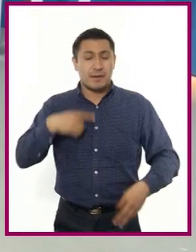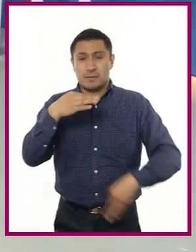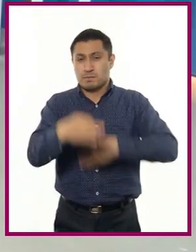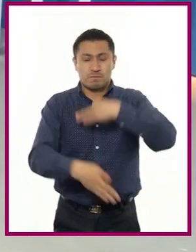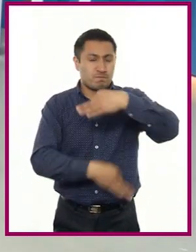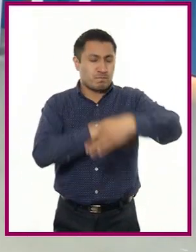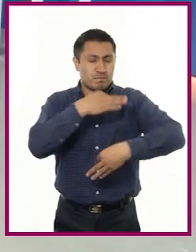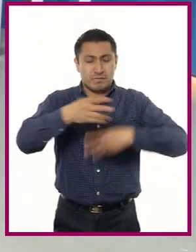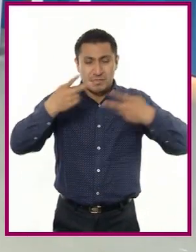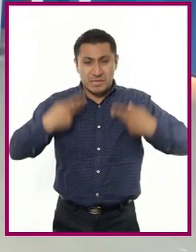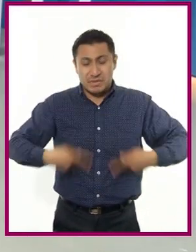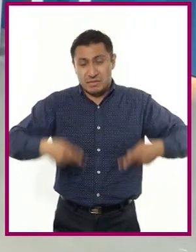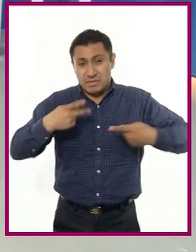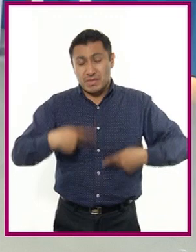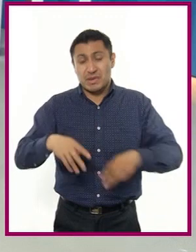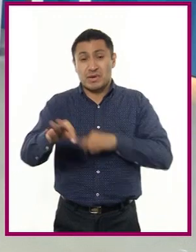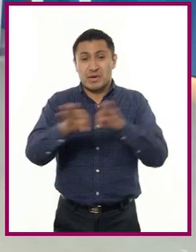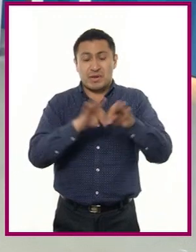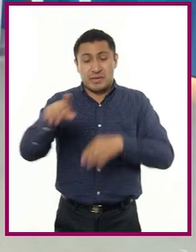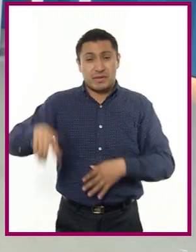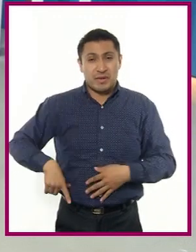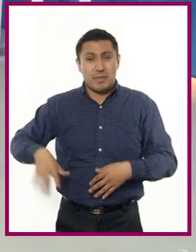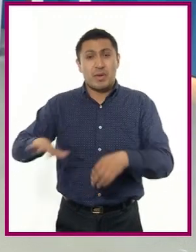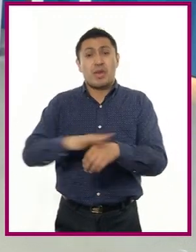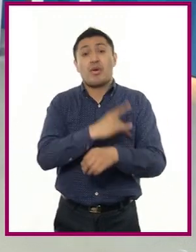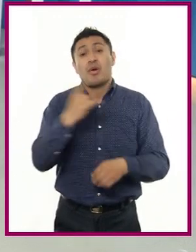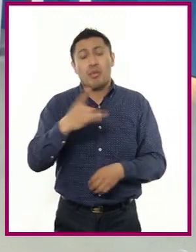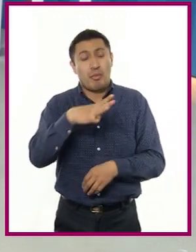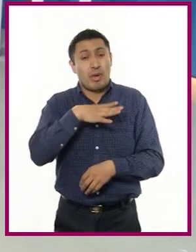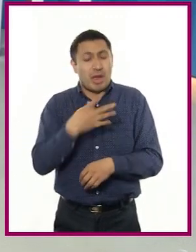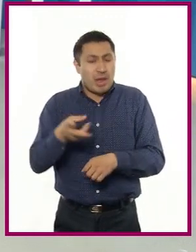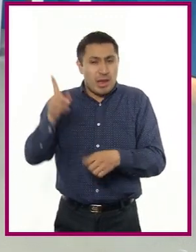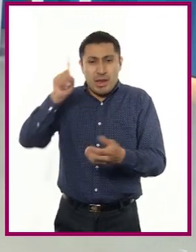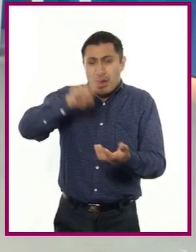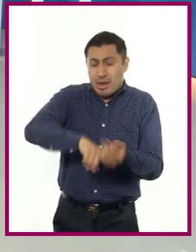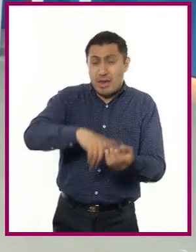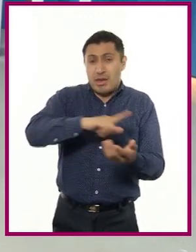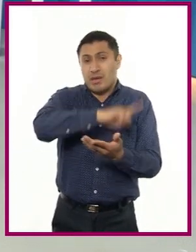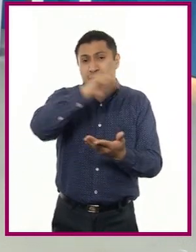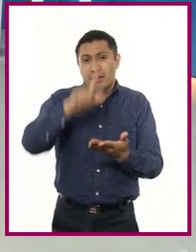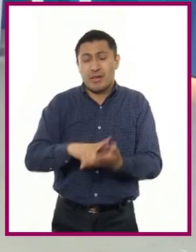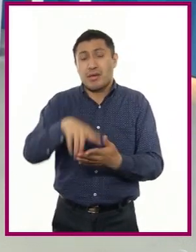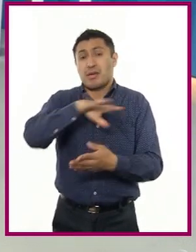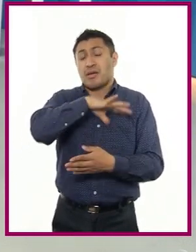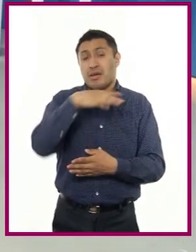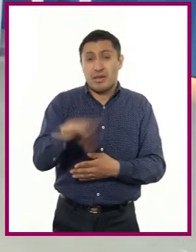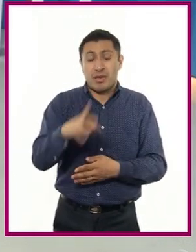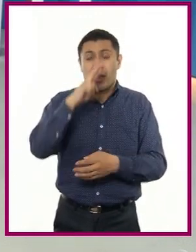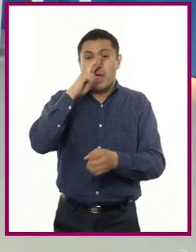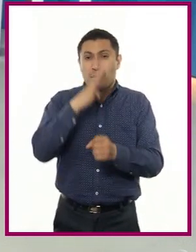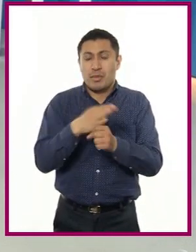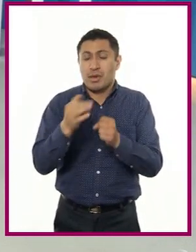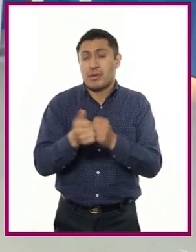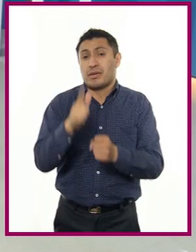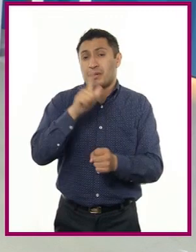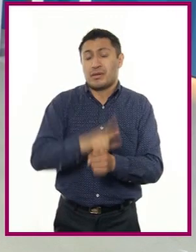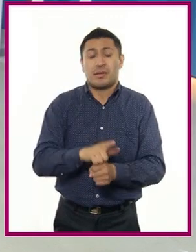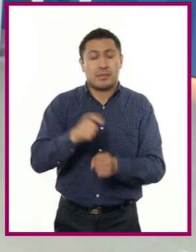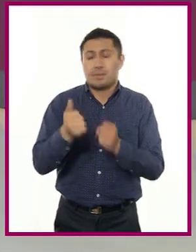los servidores públicos, ya que se encuentran reguladas en la Ley General de Responsabilidades